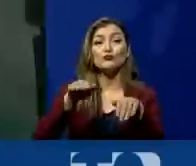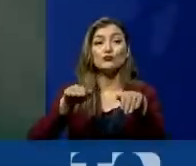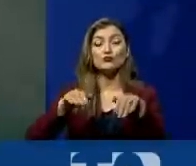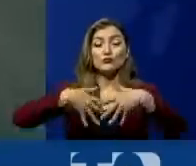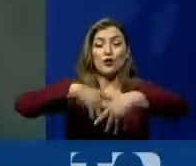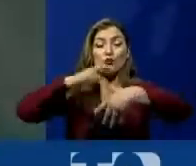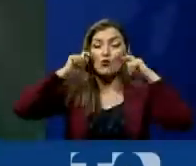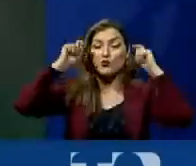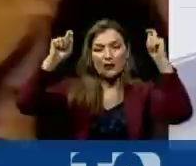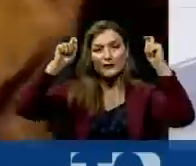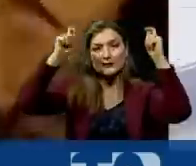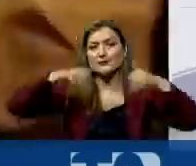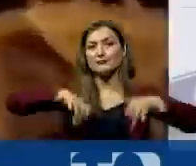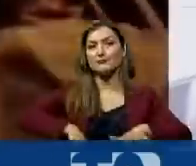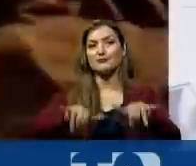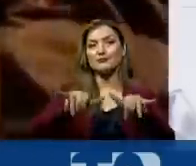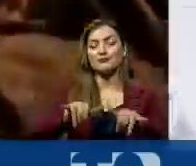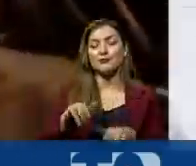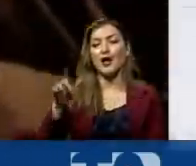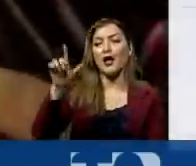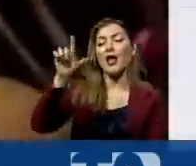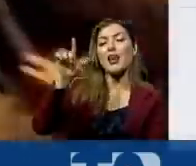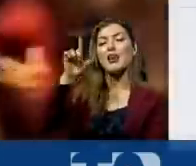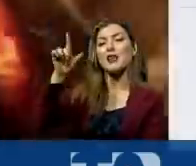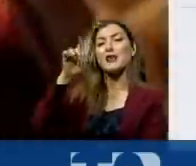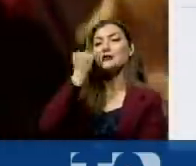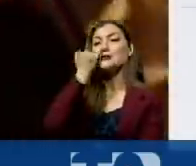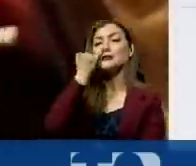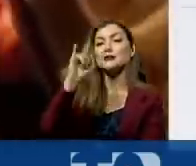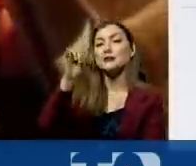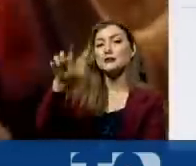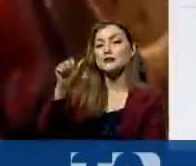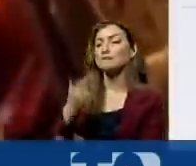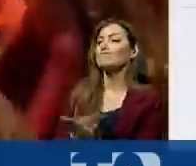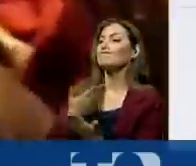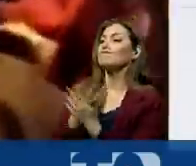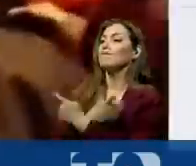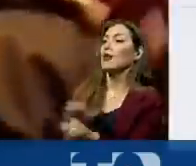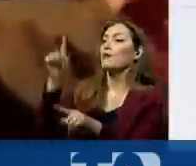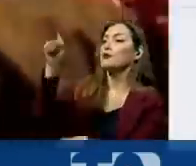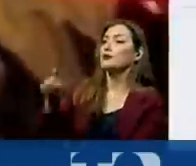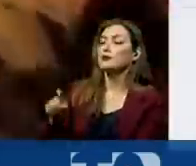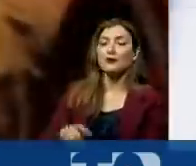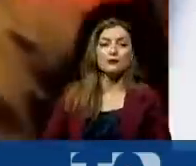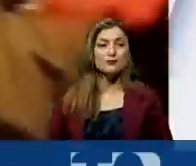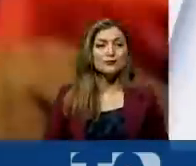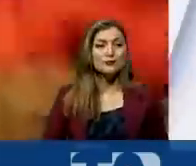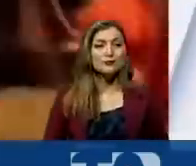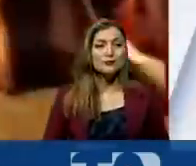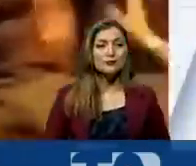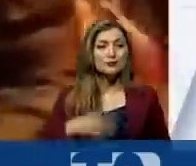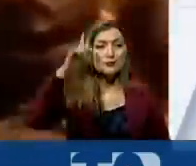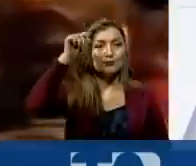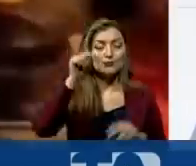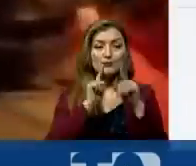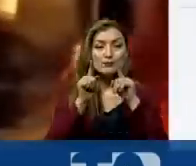exigiendo a la libertad de leonidas iza mire el gobierno está dispuesto al diálogo